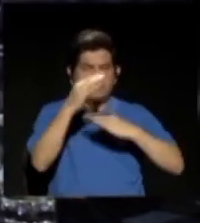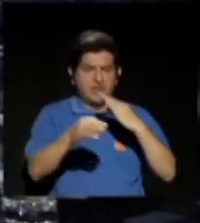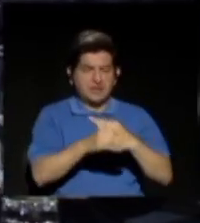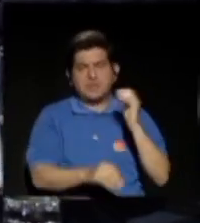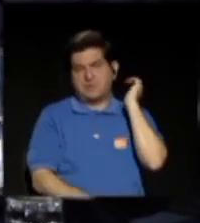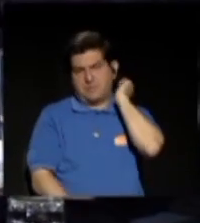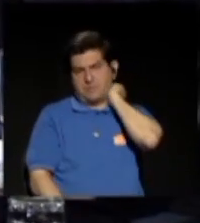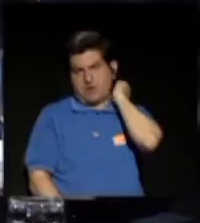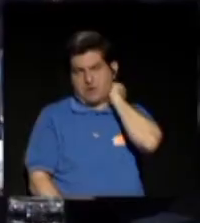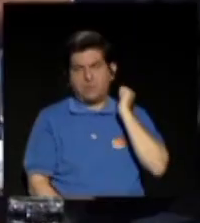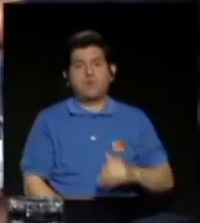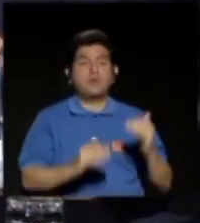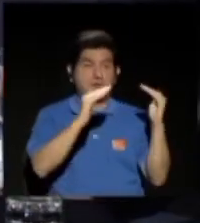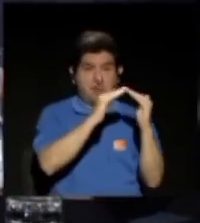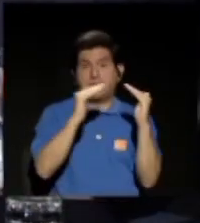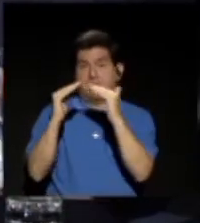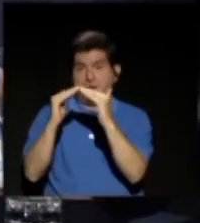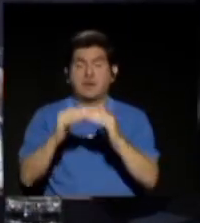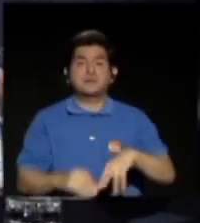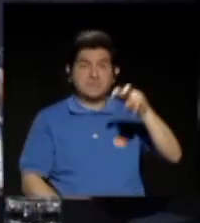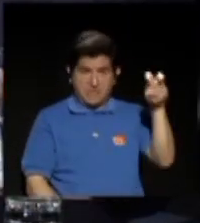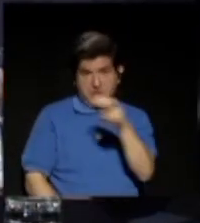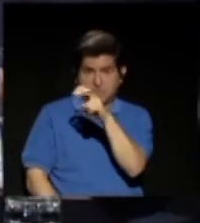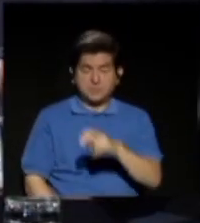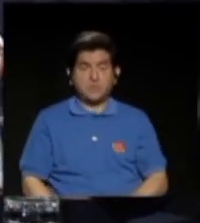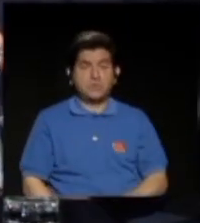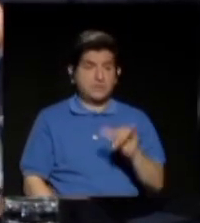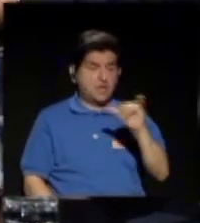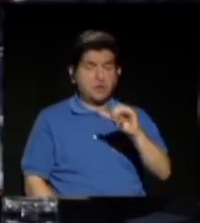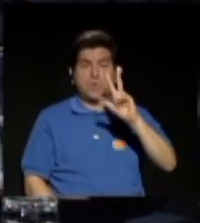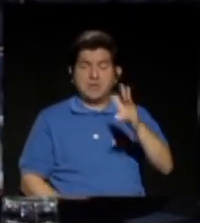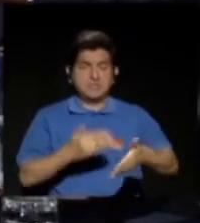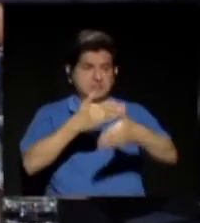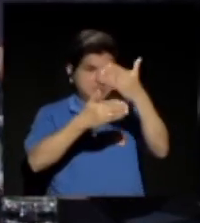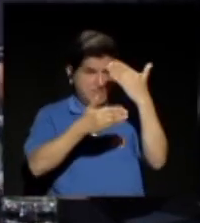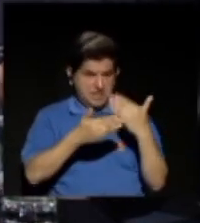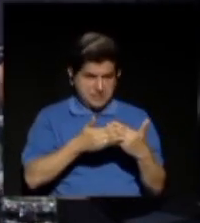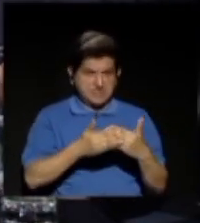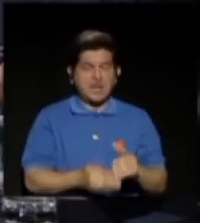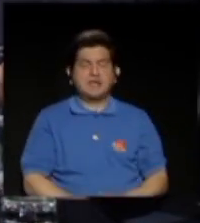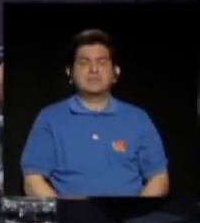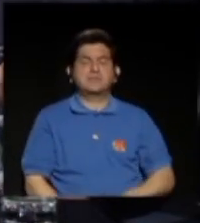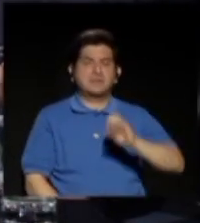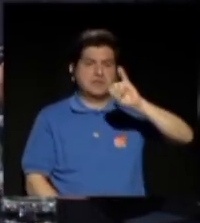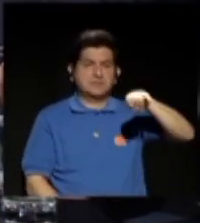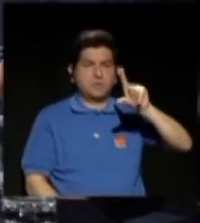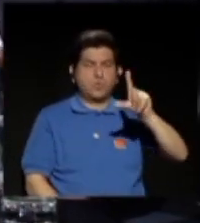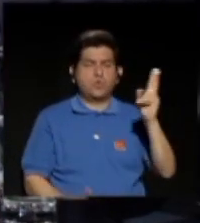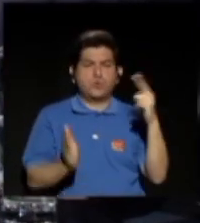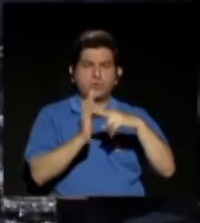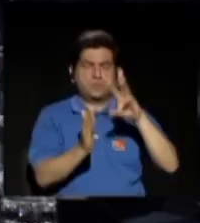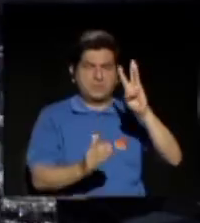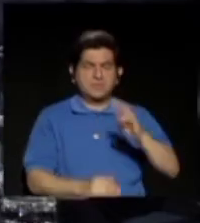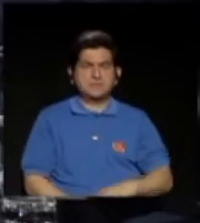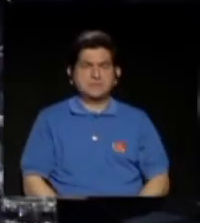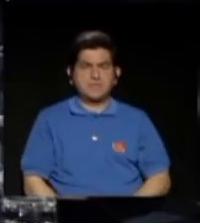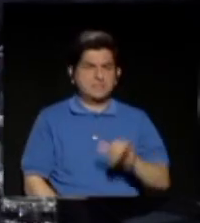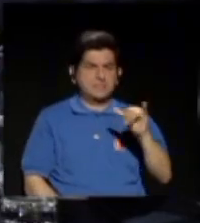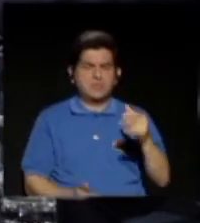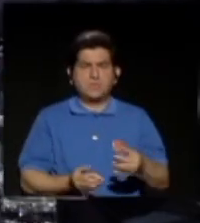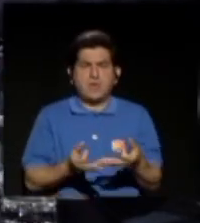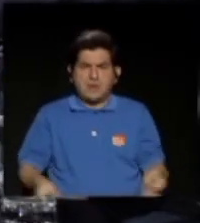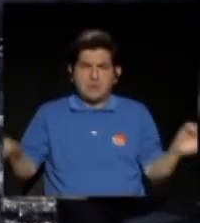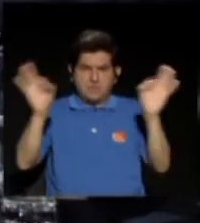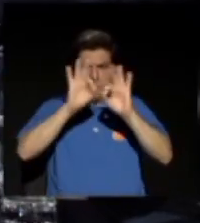Estos tres grupos también eran los que tenían una ponderación más alta en el IPC base julio 2006. Sin embargo, sí vimos que hay